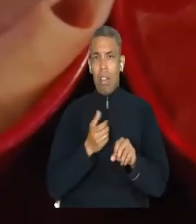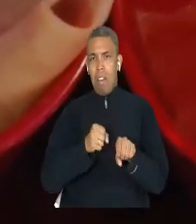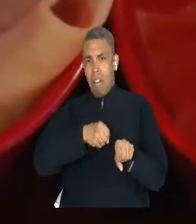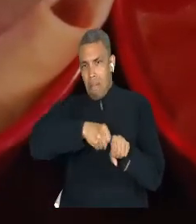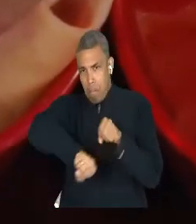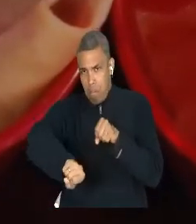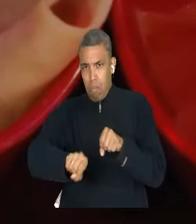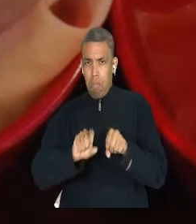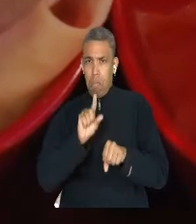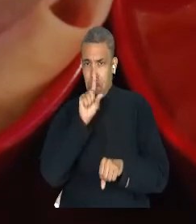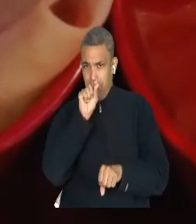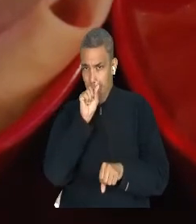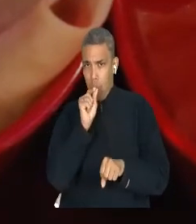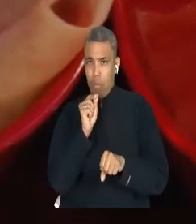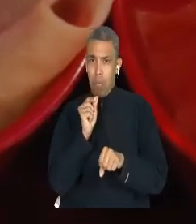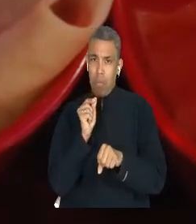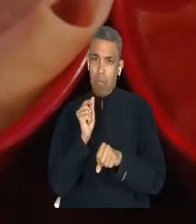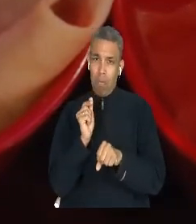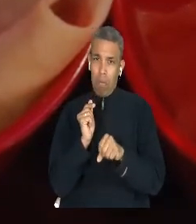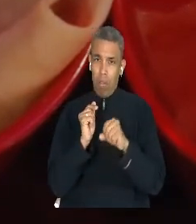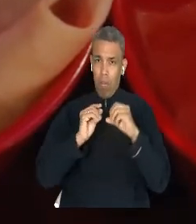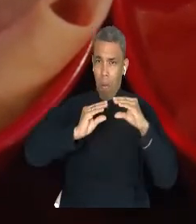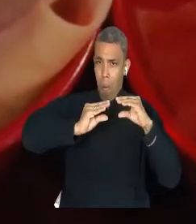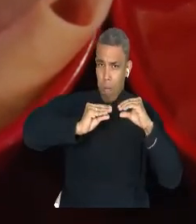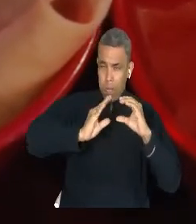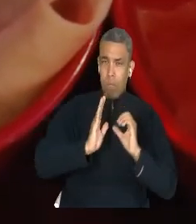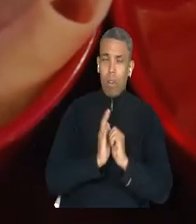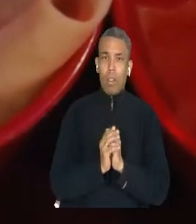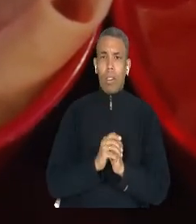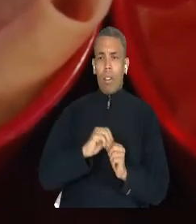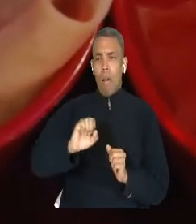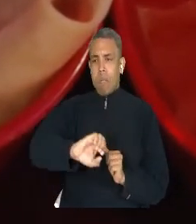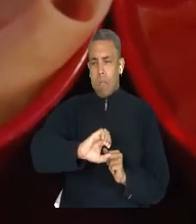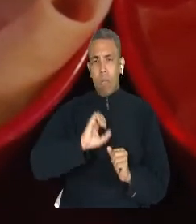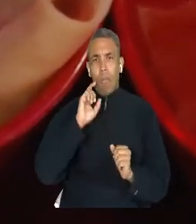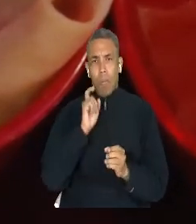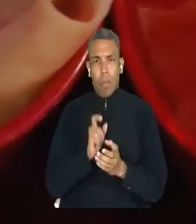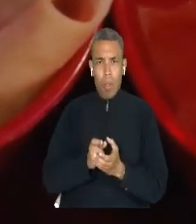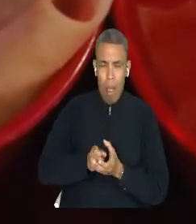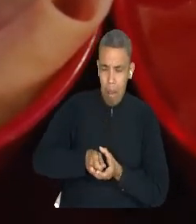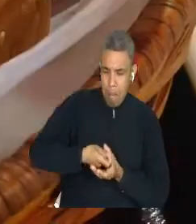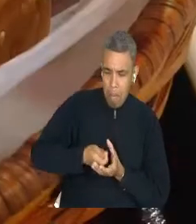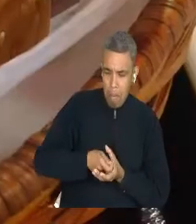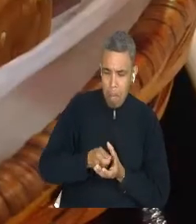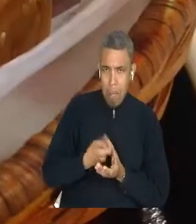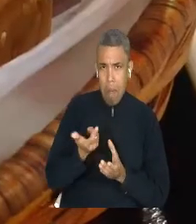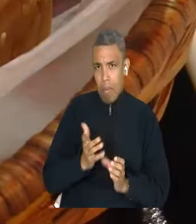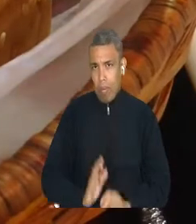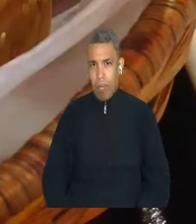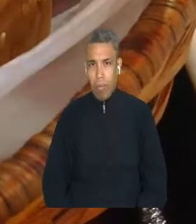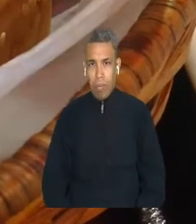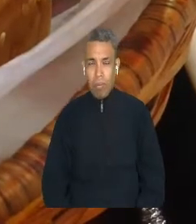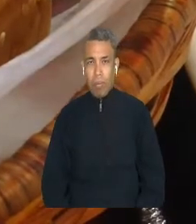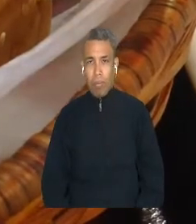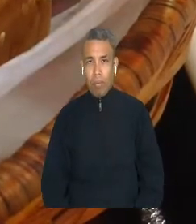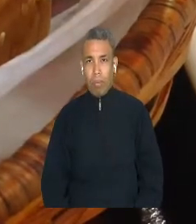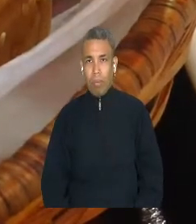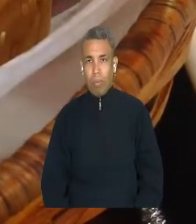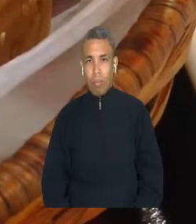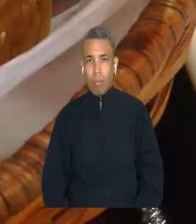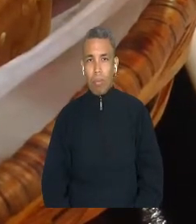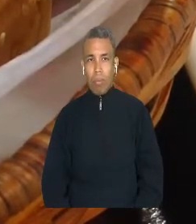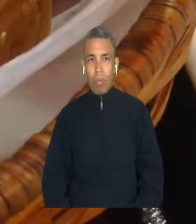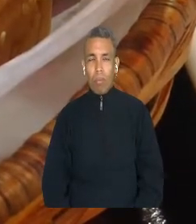y papitas y nuestra salsa de la casa. Pablo, yo quiero hacerte una pregunta y es, ¿en qué se diferencia de